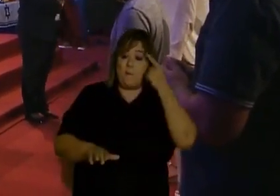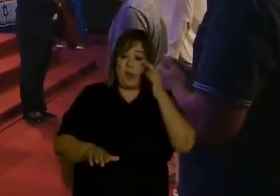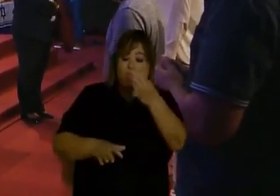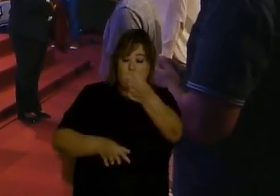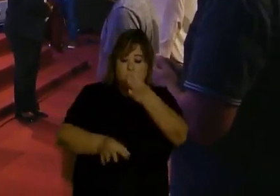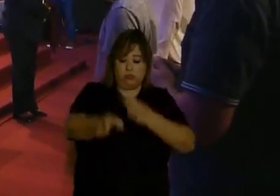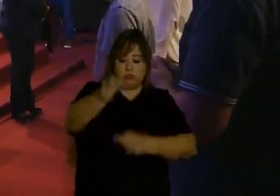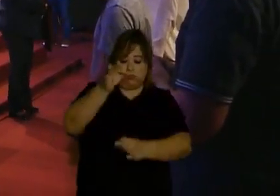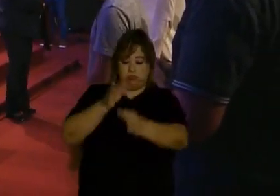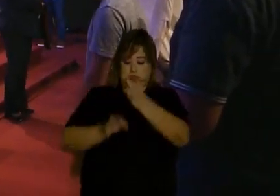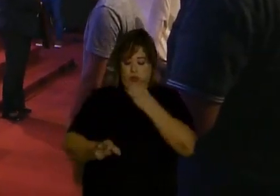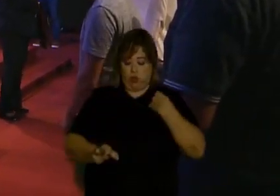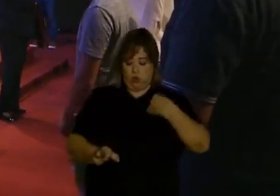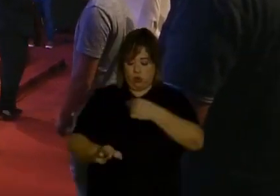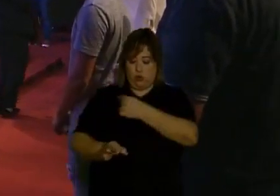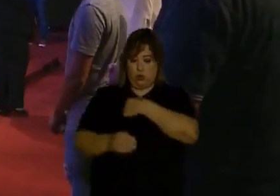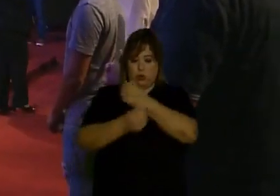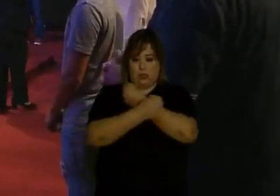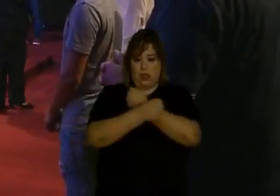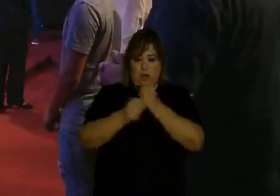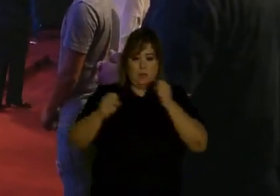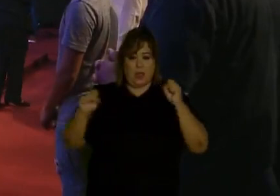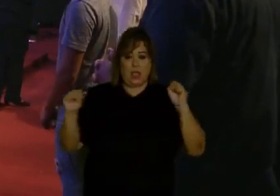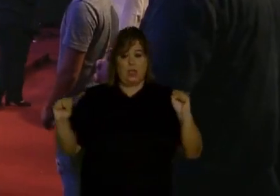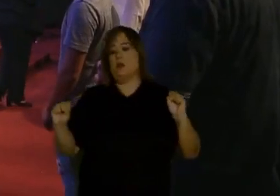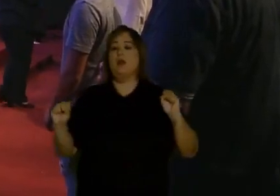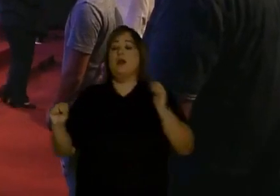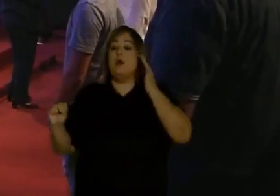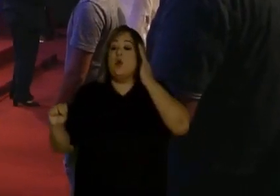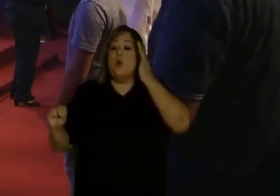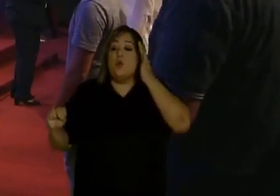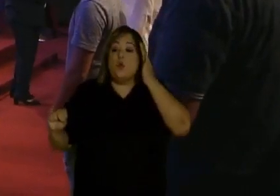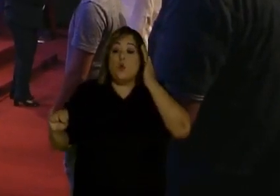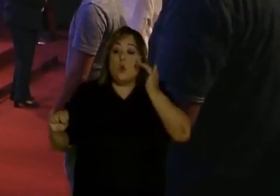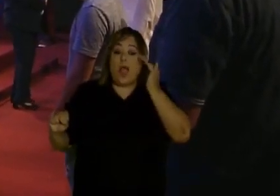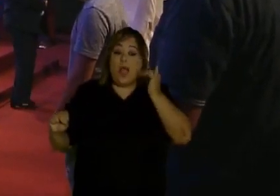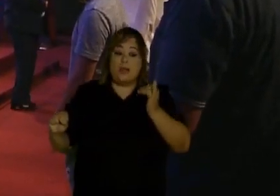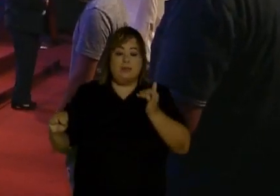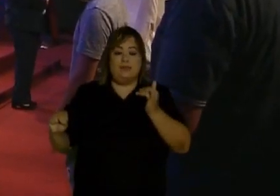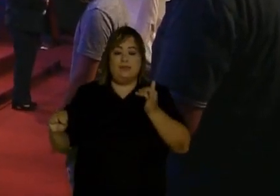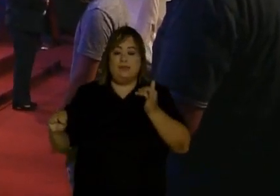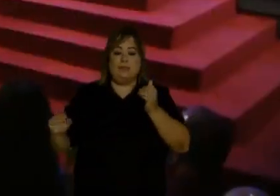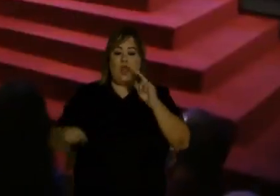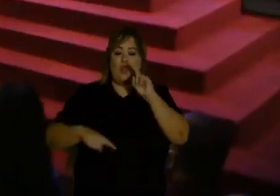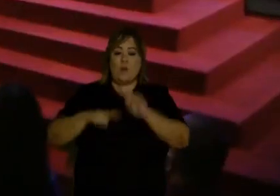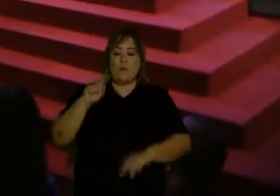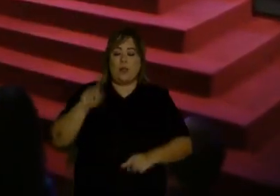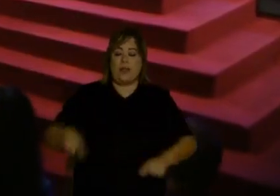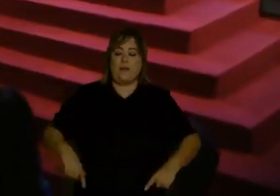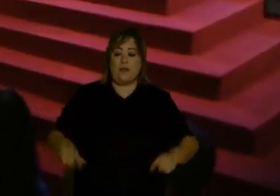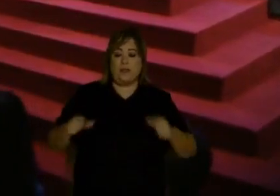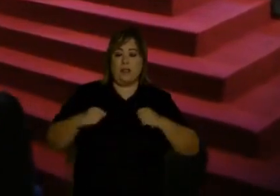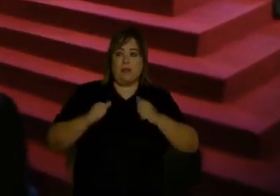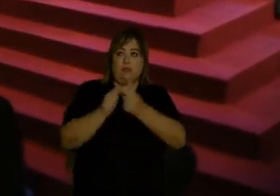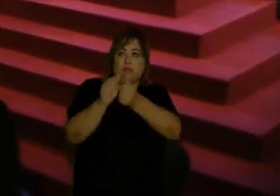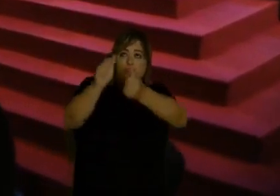nosotros. ¿Y por qué tú has vivido lejos del Señor? Porque no tuviste tu oportunidad, la tienes ahora.